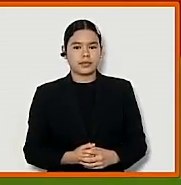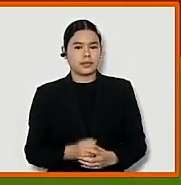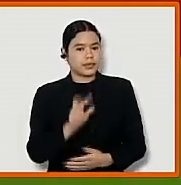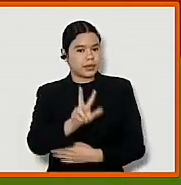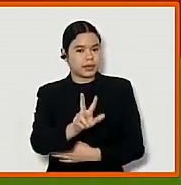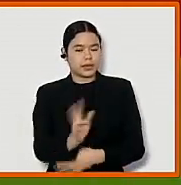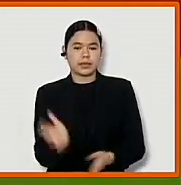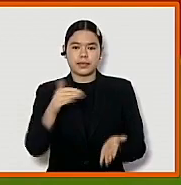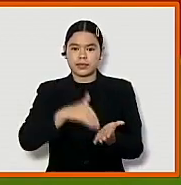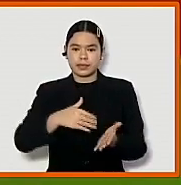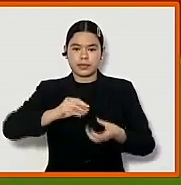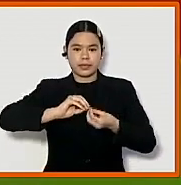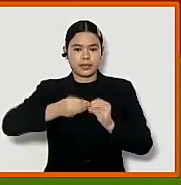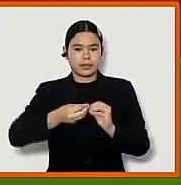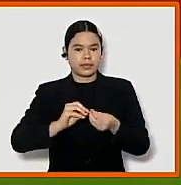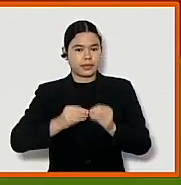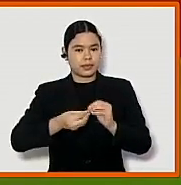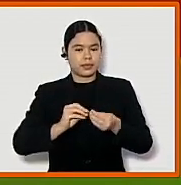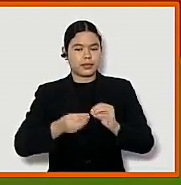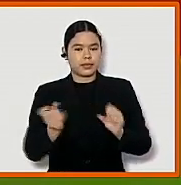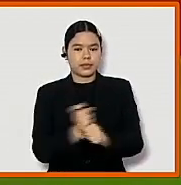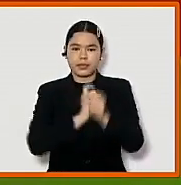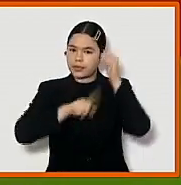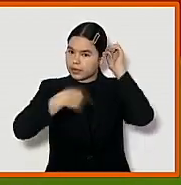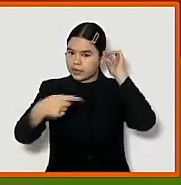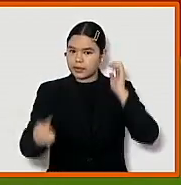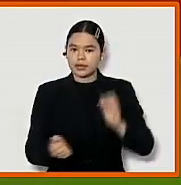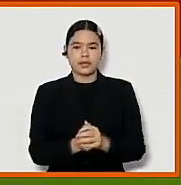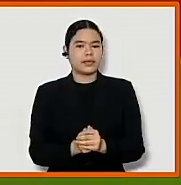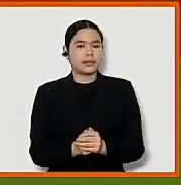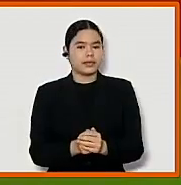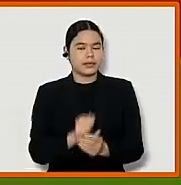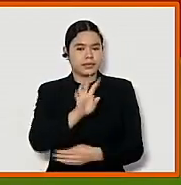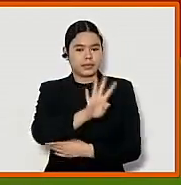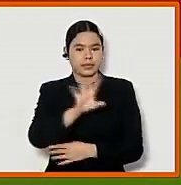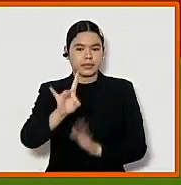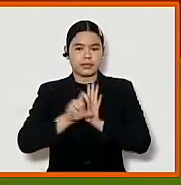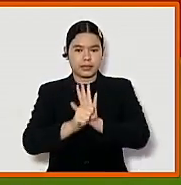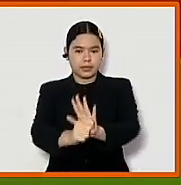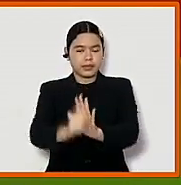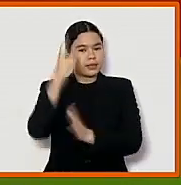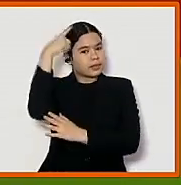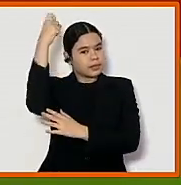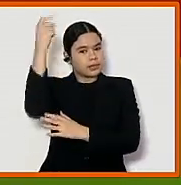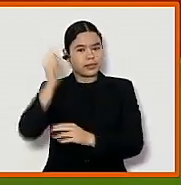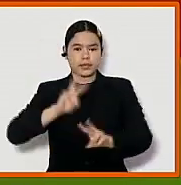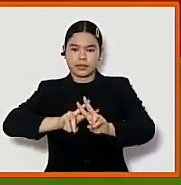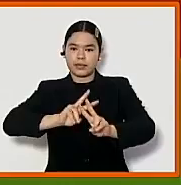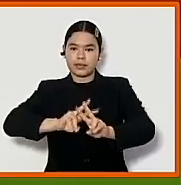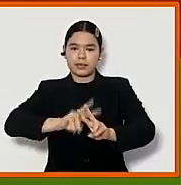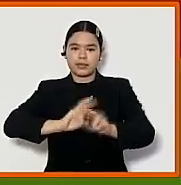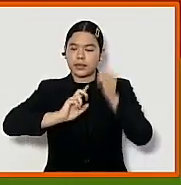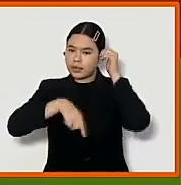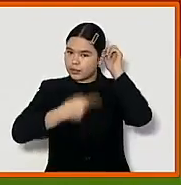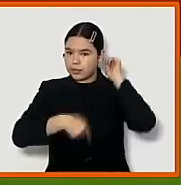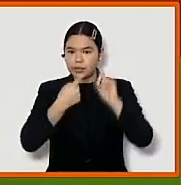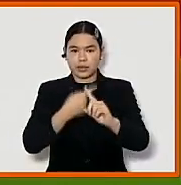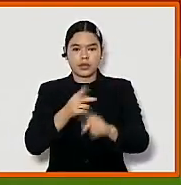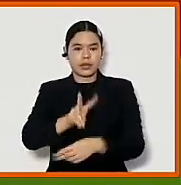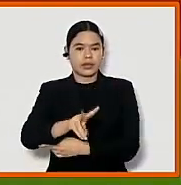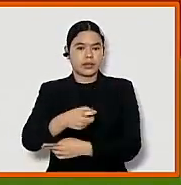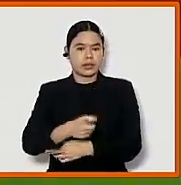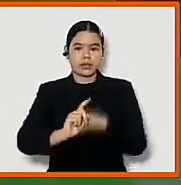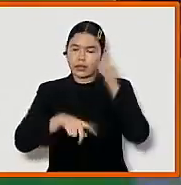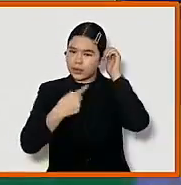3. Con mucho gusto, repito, el número favorecido para Diaria es el 48, con su símbolo de sueños estrella. Para Multi X, 2X y